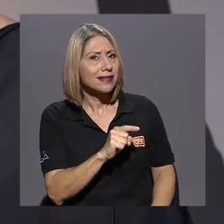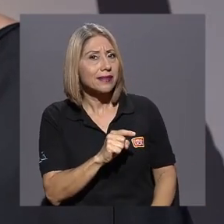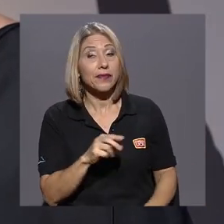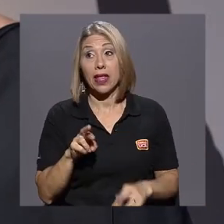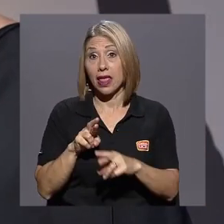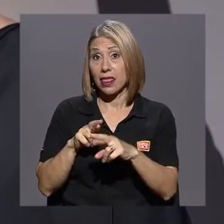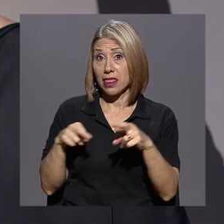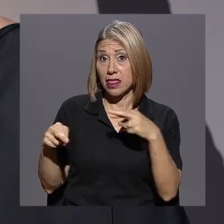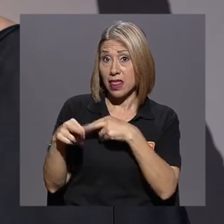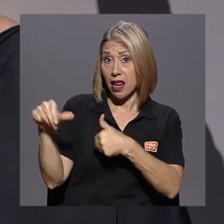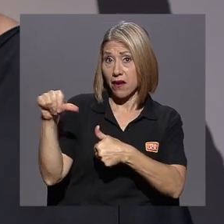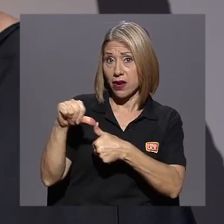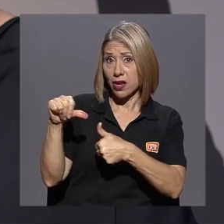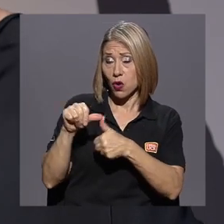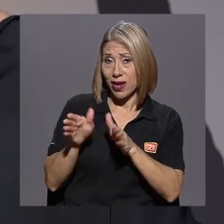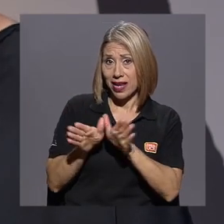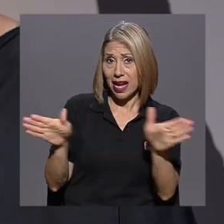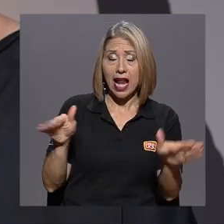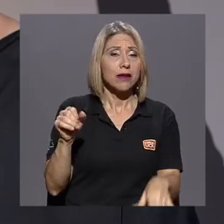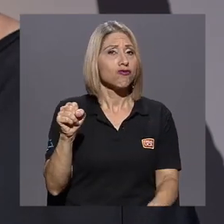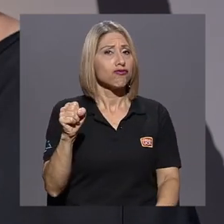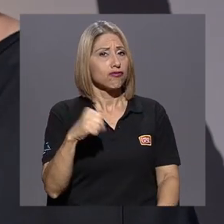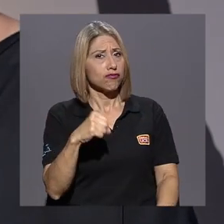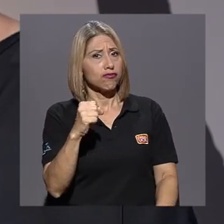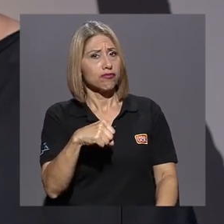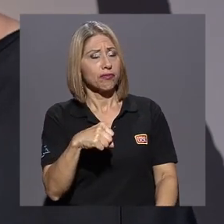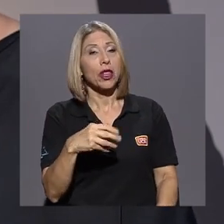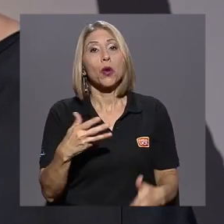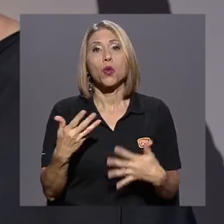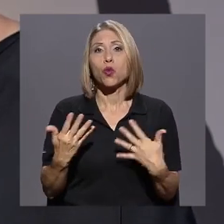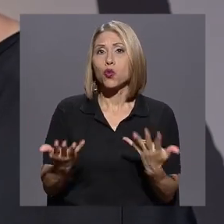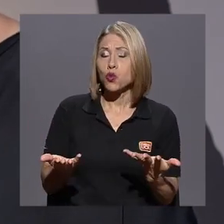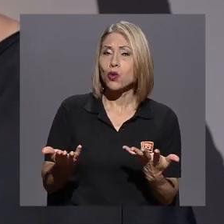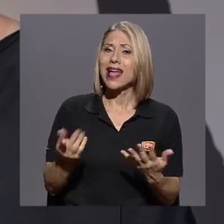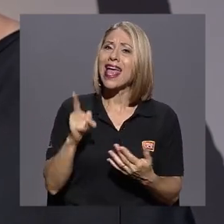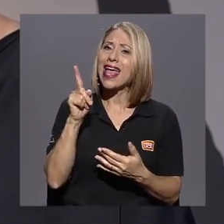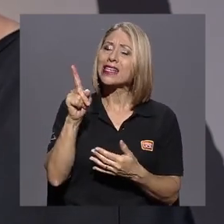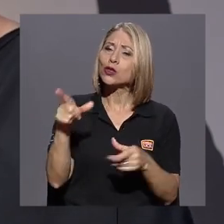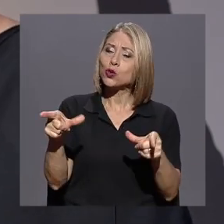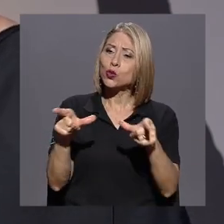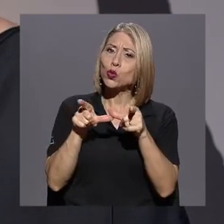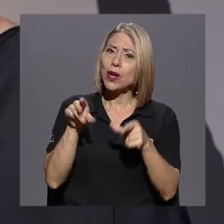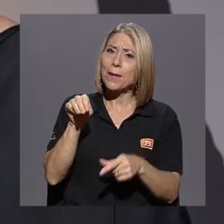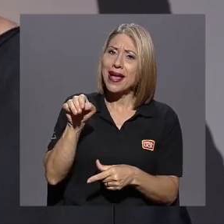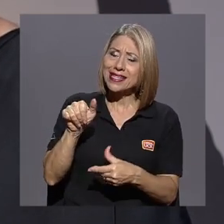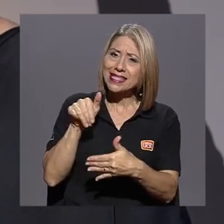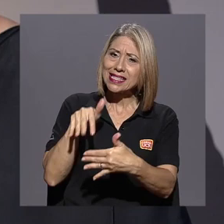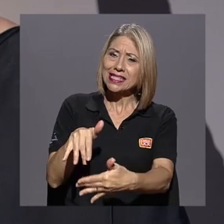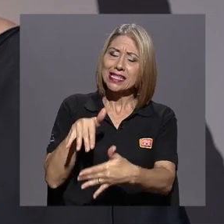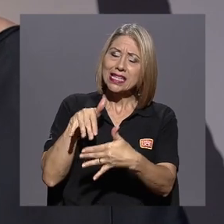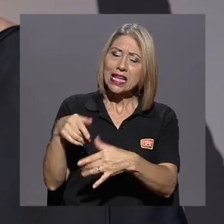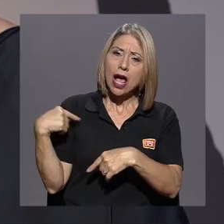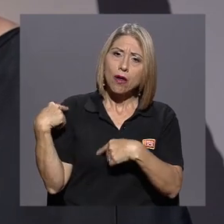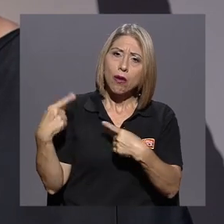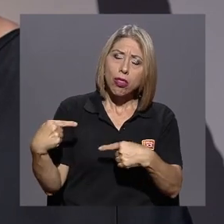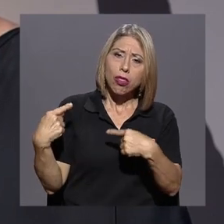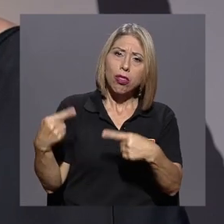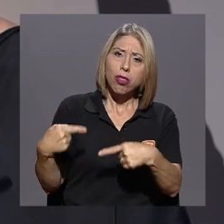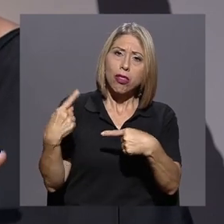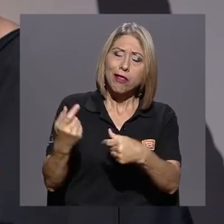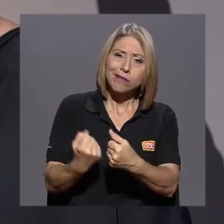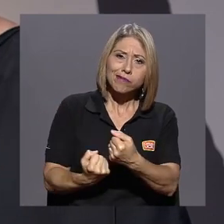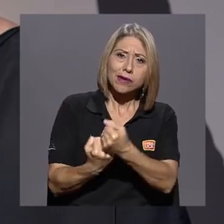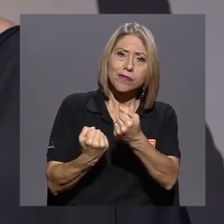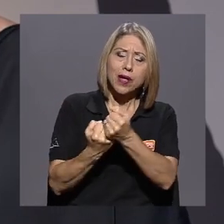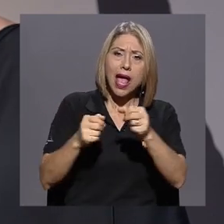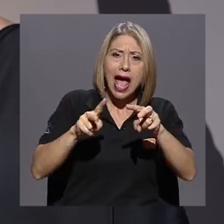región, decís, en general. Bueno, es que justamente es una maestría que constantemente está aportando en términos de